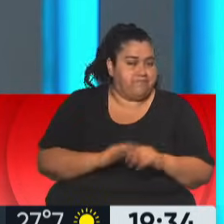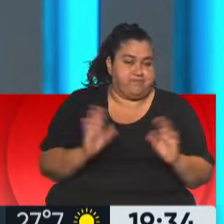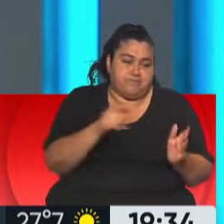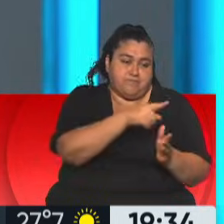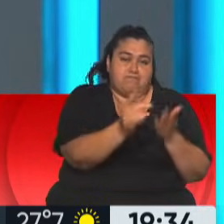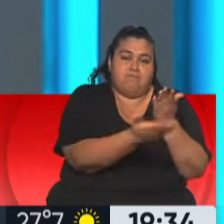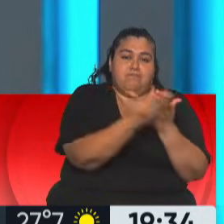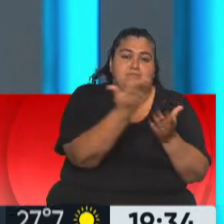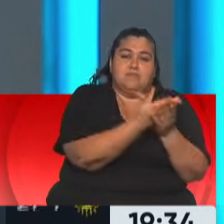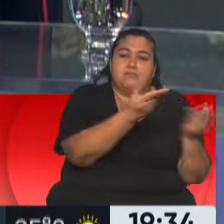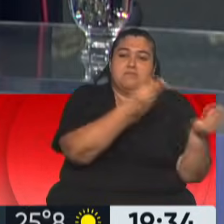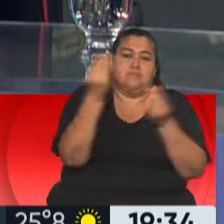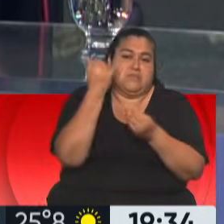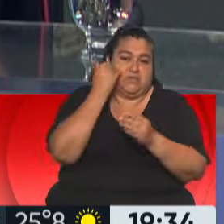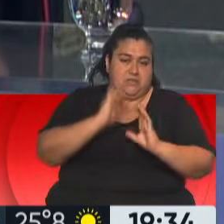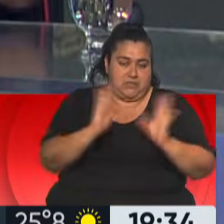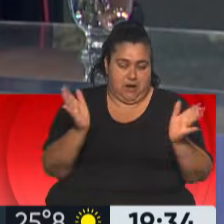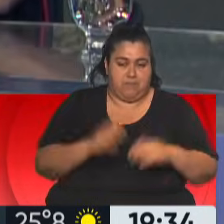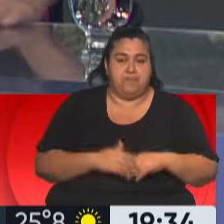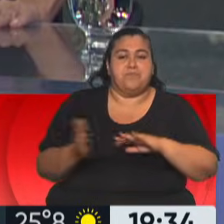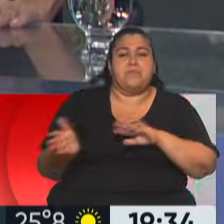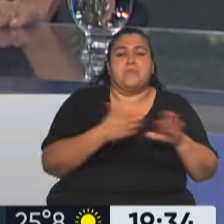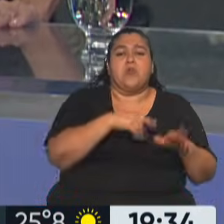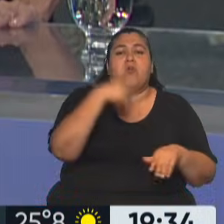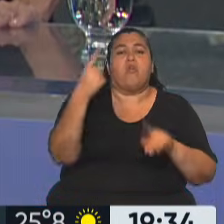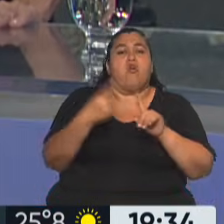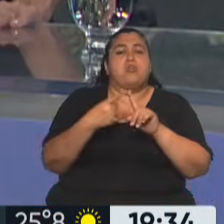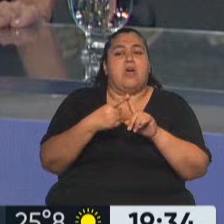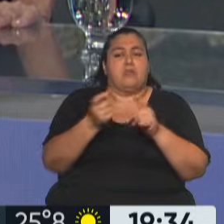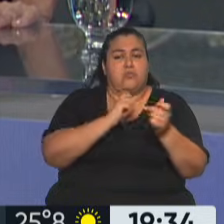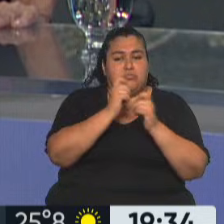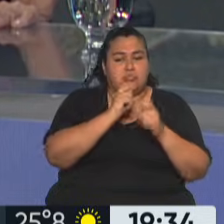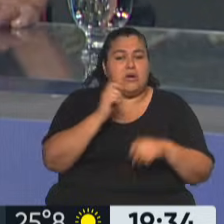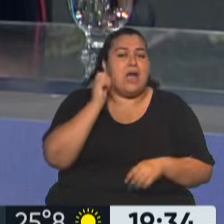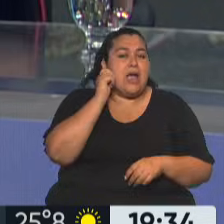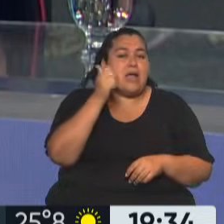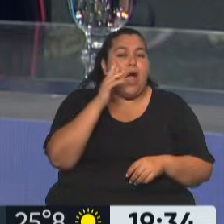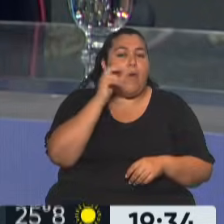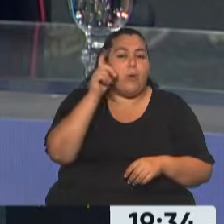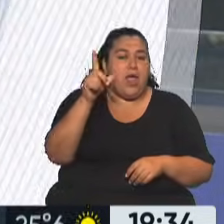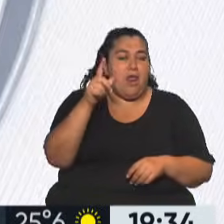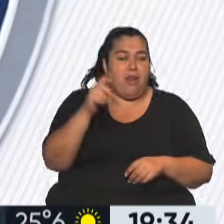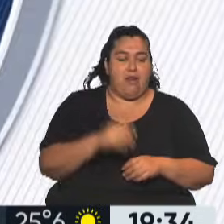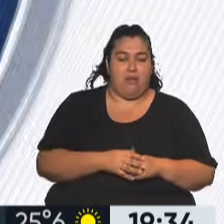en manos de la justicia. Bueno, vamos a tomar contacto con otro de los móviles, Gabriel Gamarra. ¿Cómo estás?